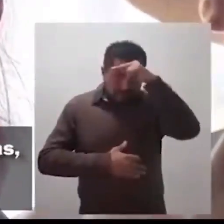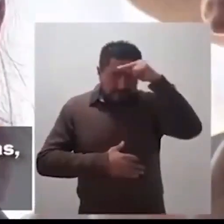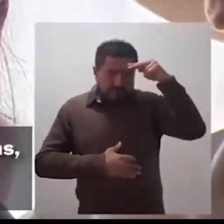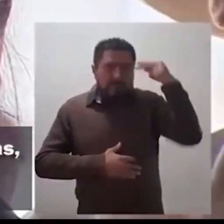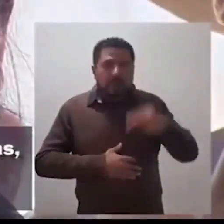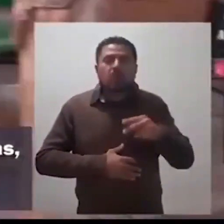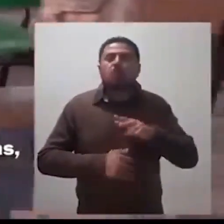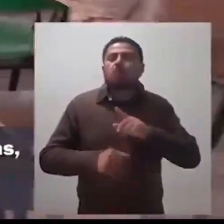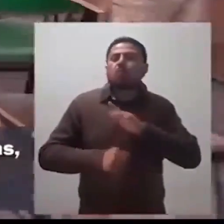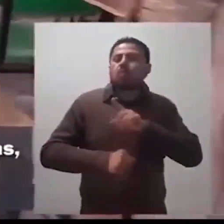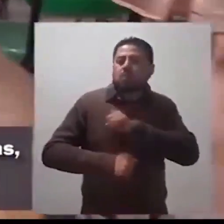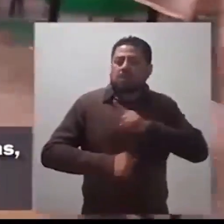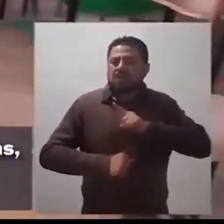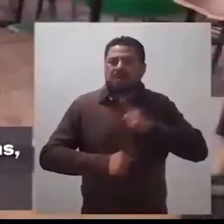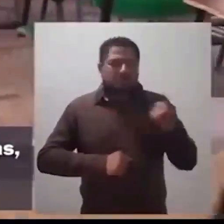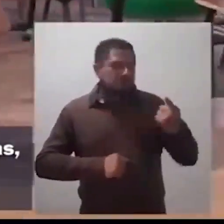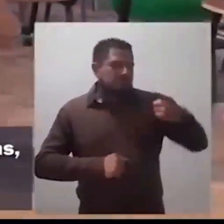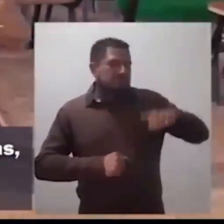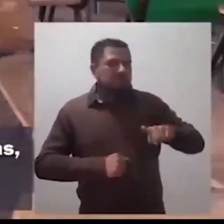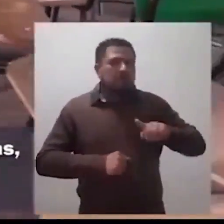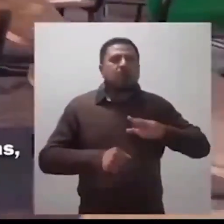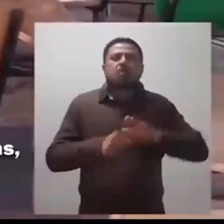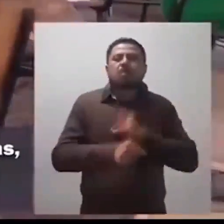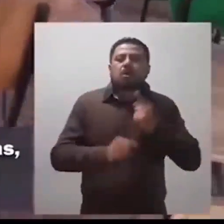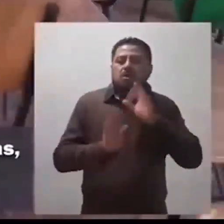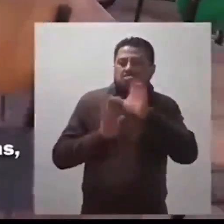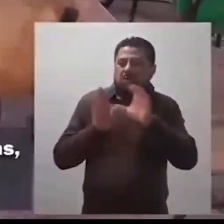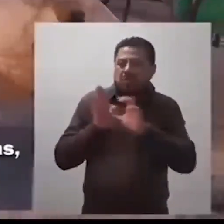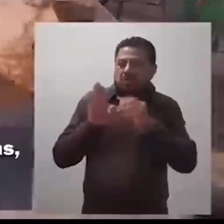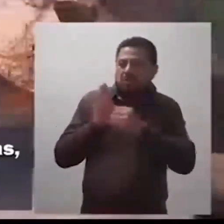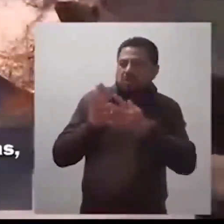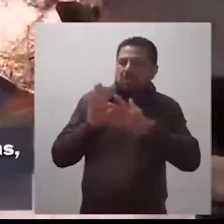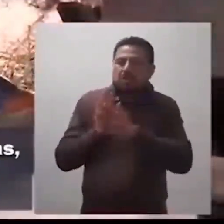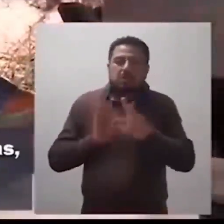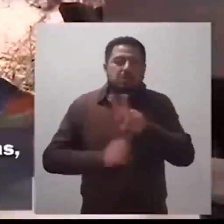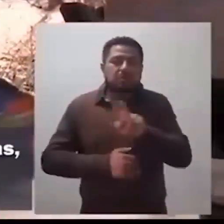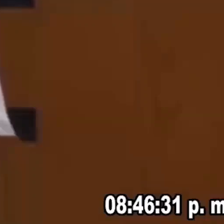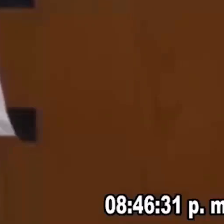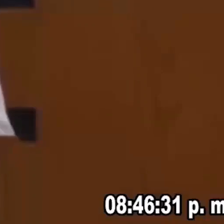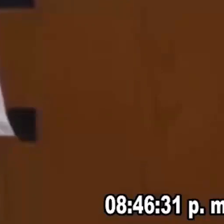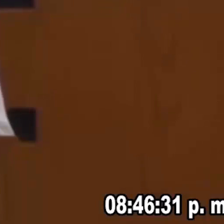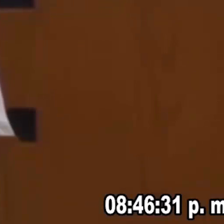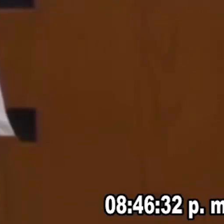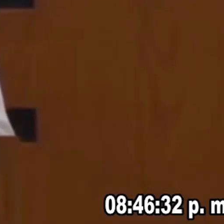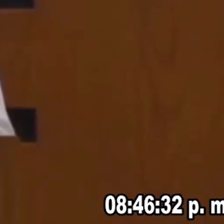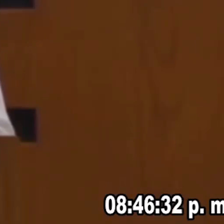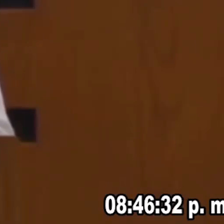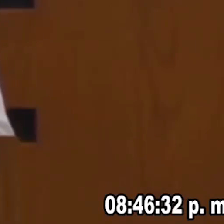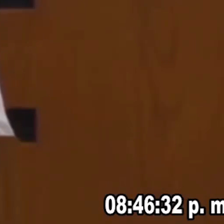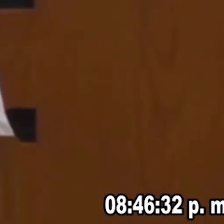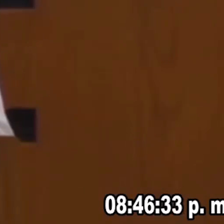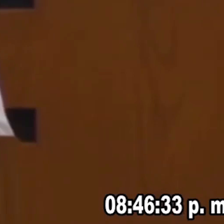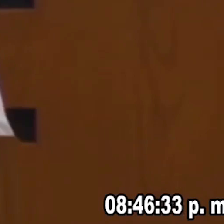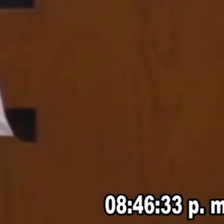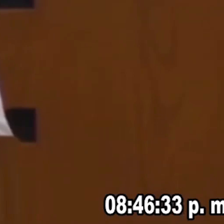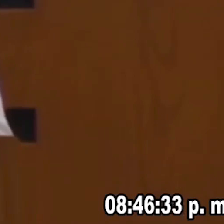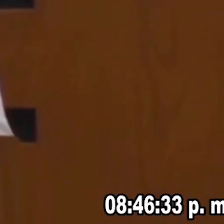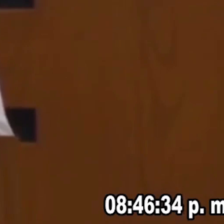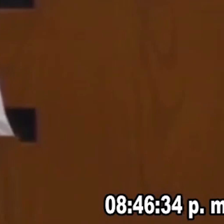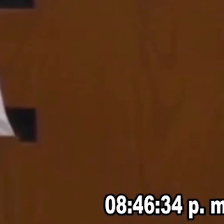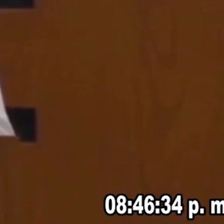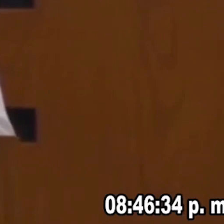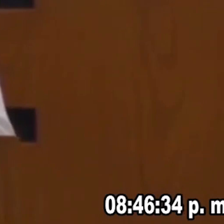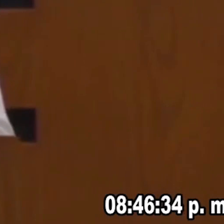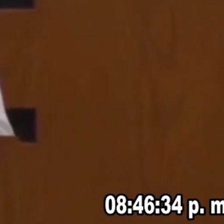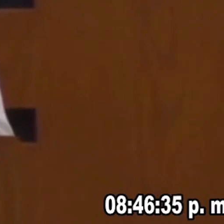Hernández Carvajal, refirió que las consultas que se llevan a cabo con temas como cultura y educación, sobre todo este último